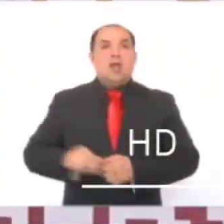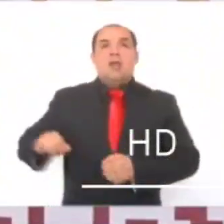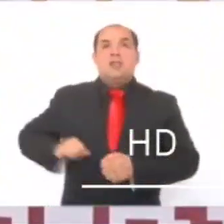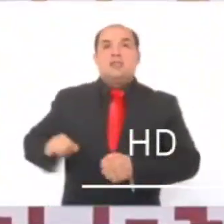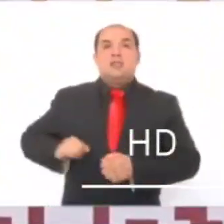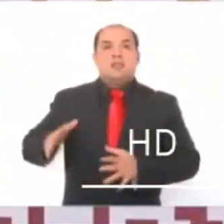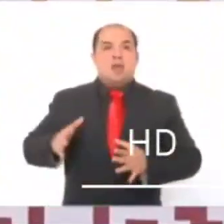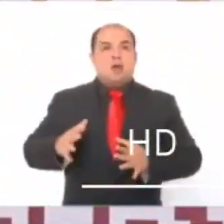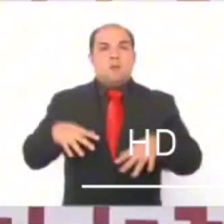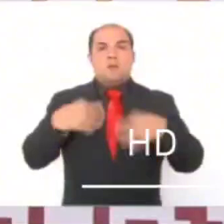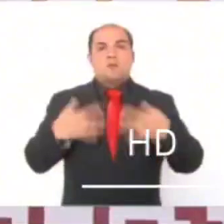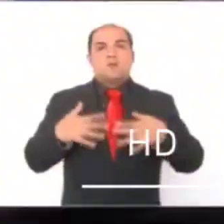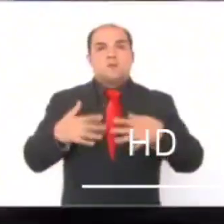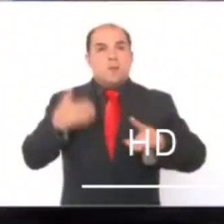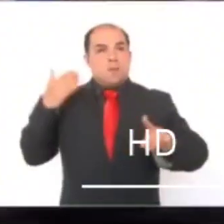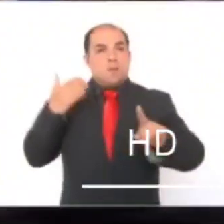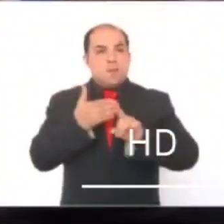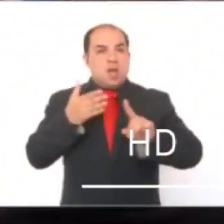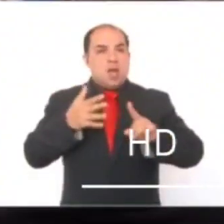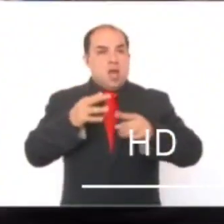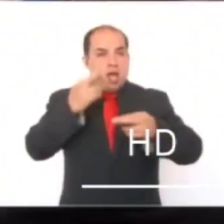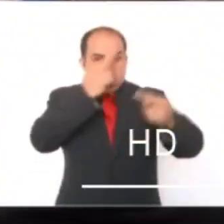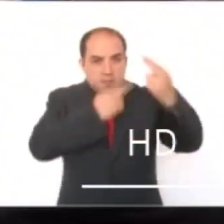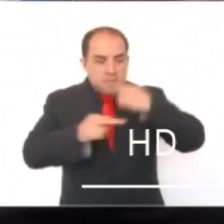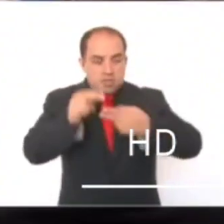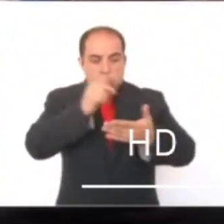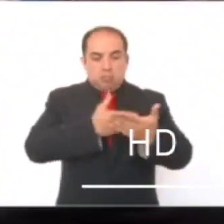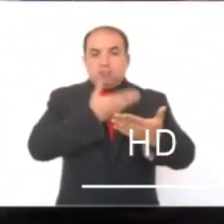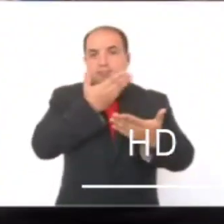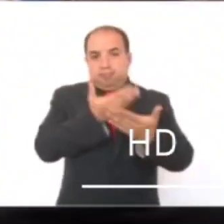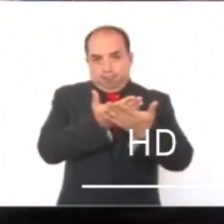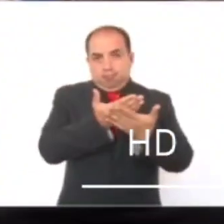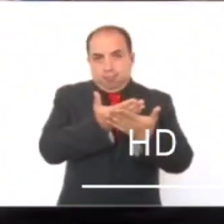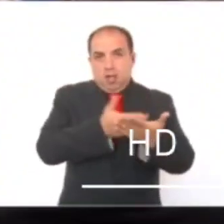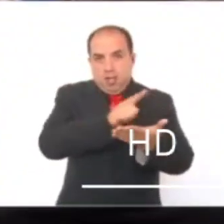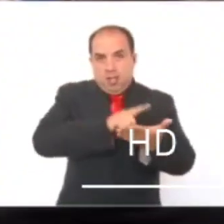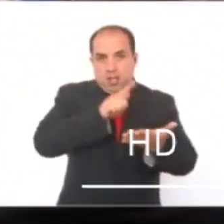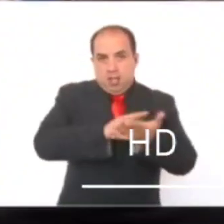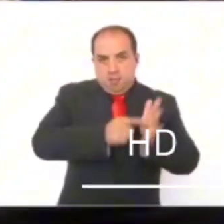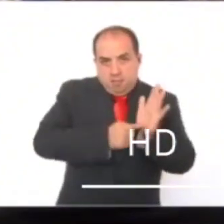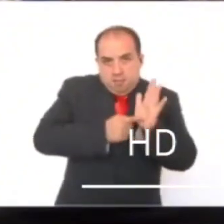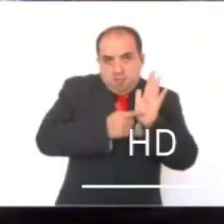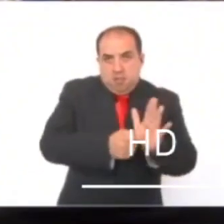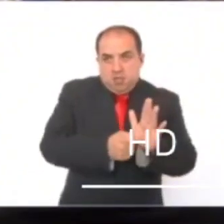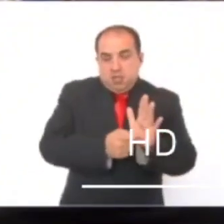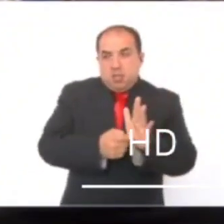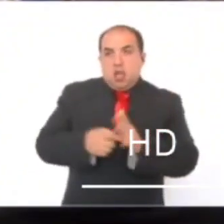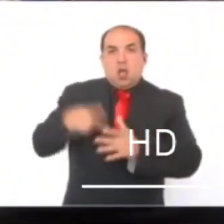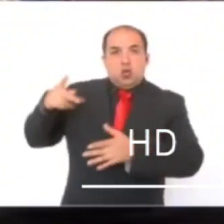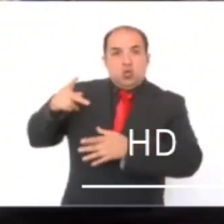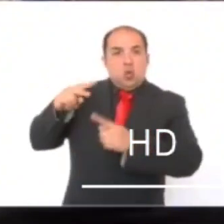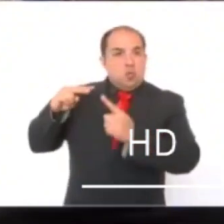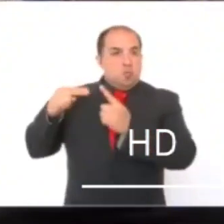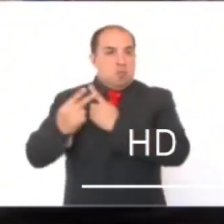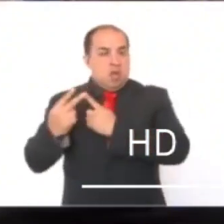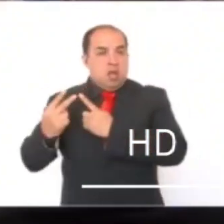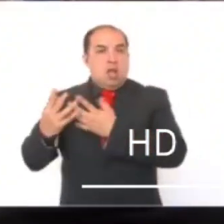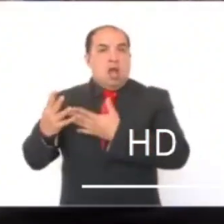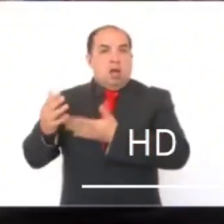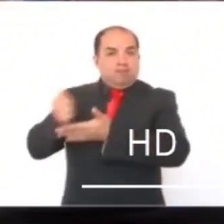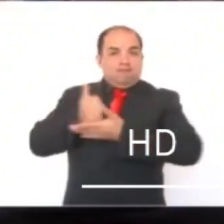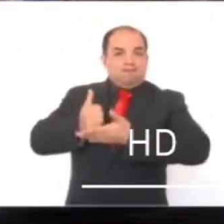interesaron arduamente en analizar la iniciativa que presentamos y nos enriquecieron con su perspectiva, con